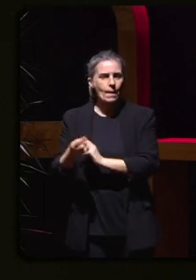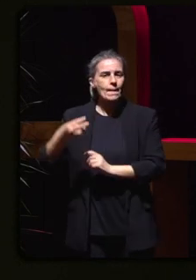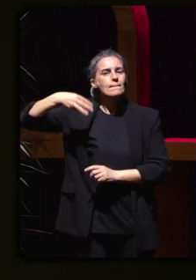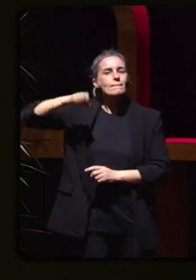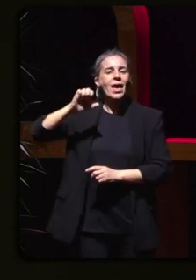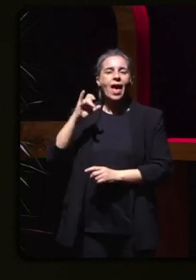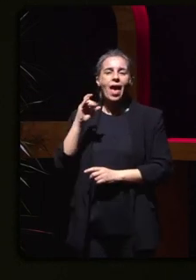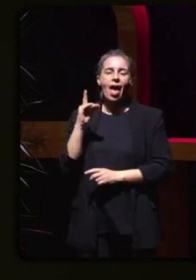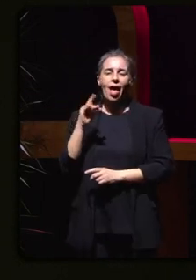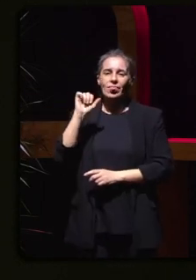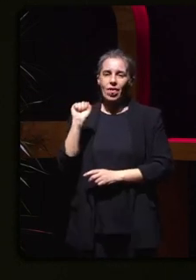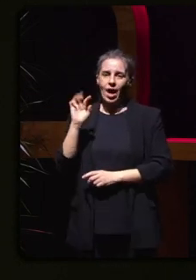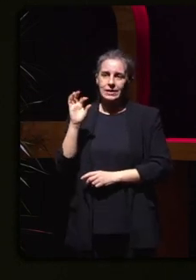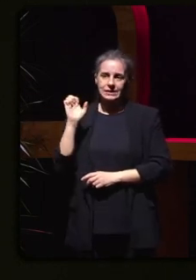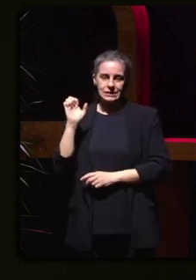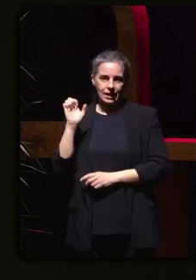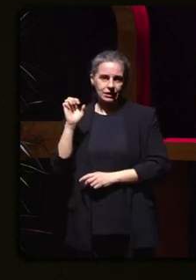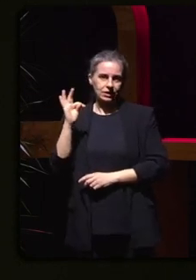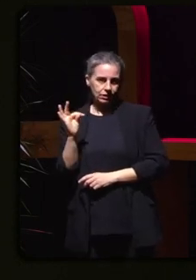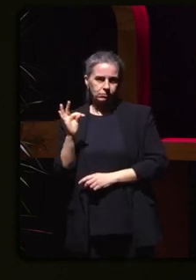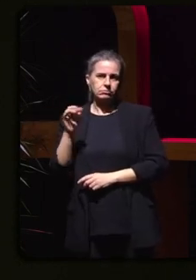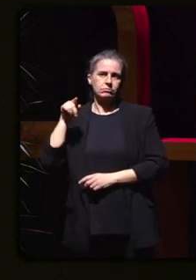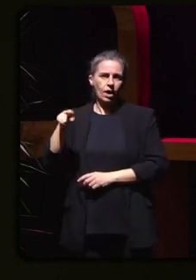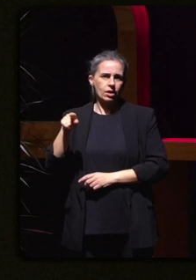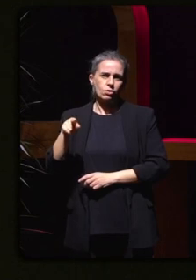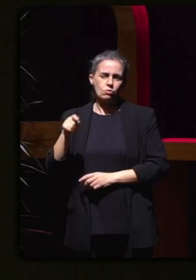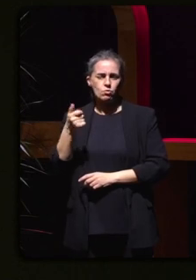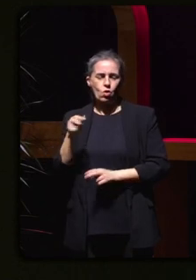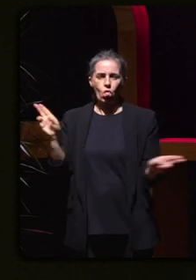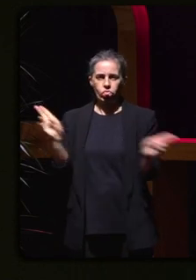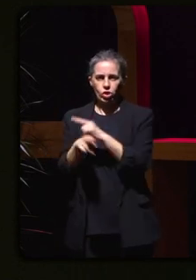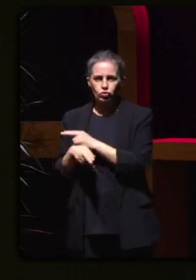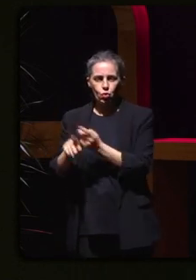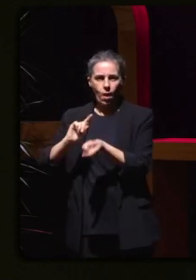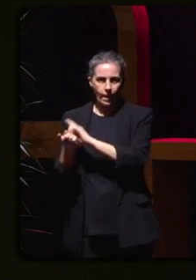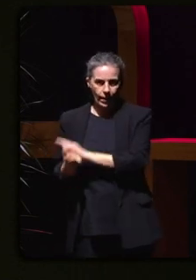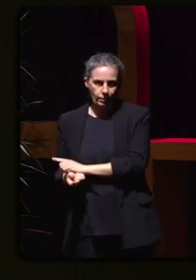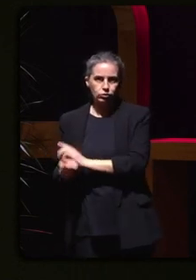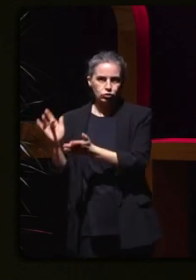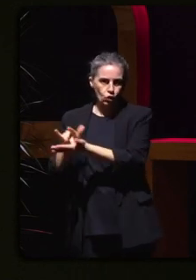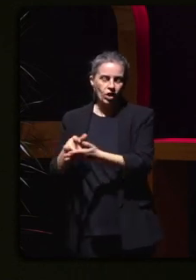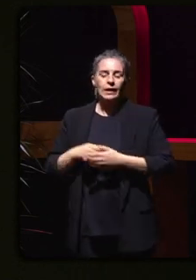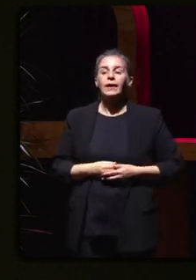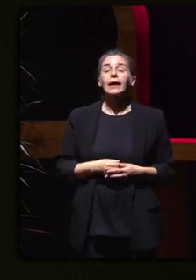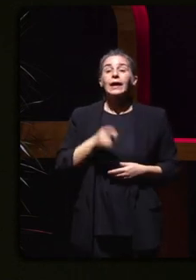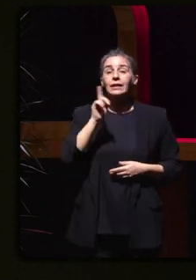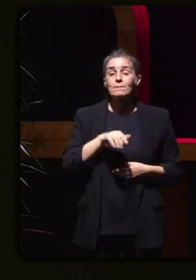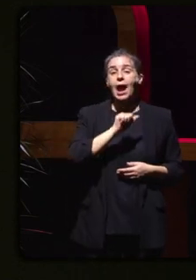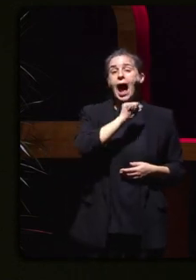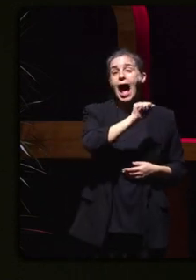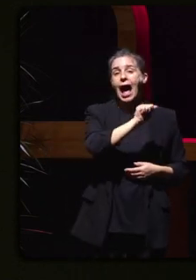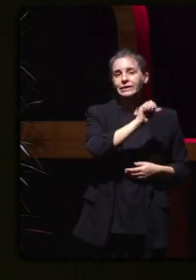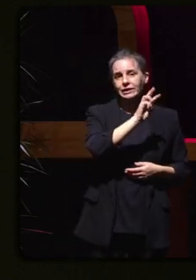y digamos la especie de censura que están aplicando por otro lado Antena 3 mantiene un liderazgo